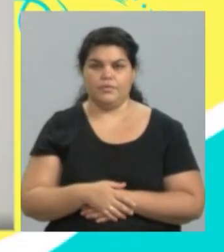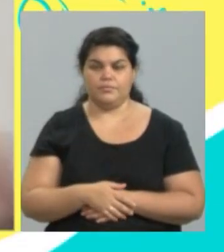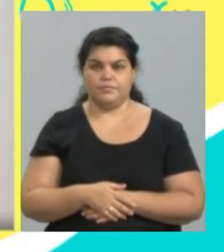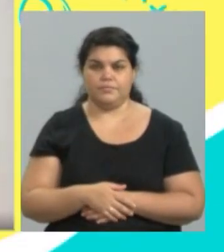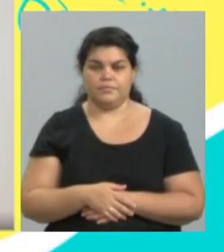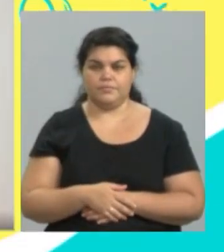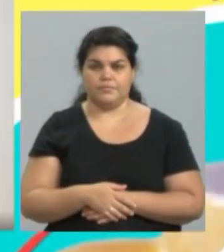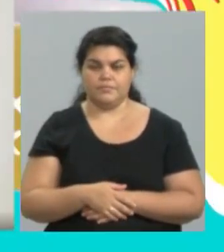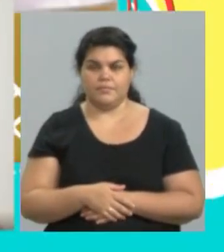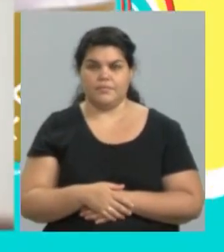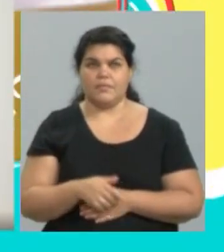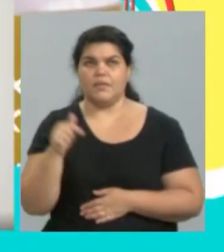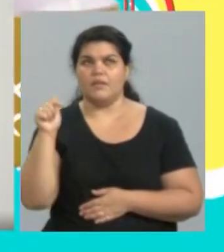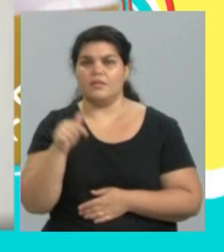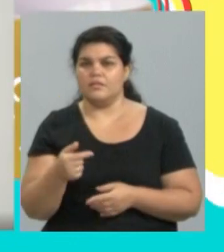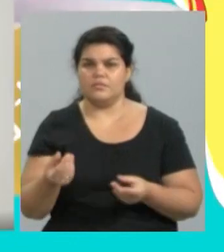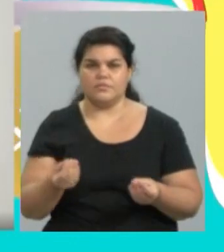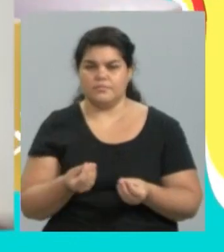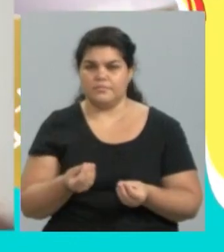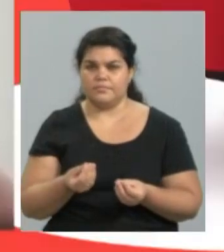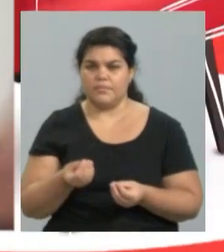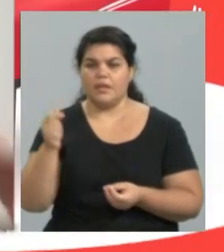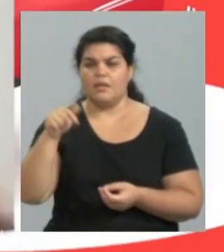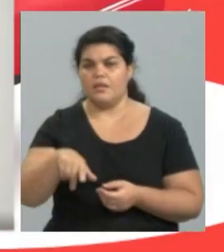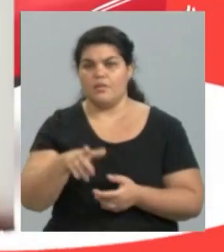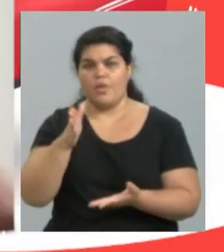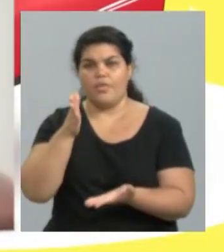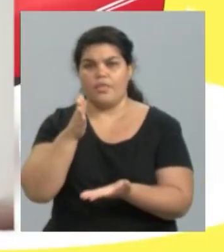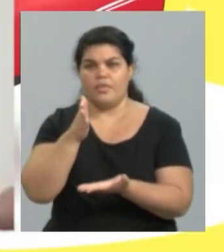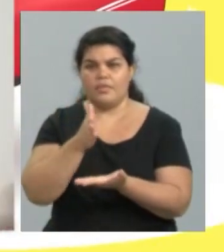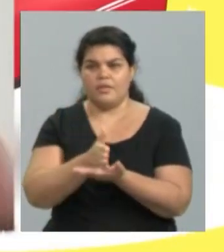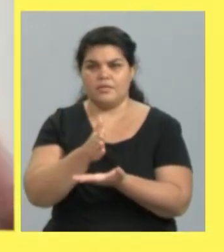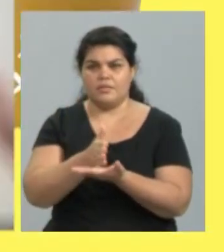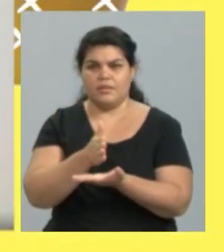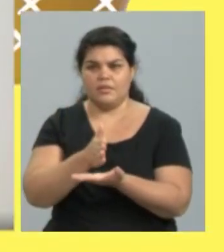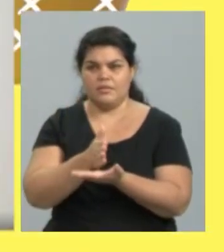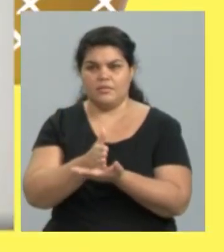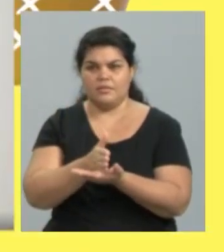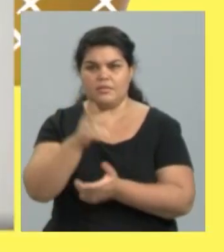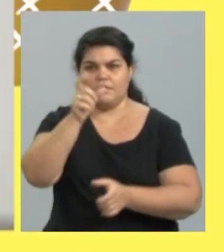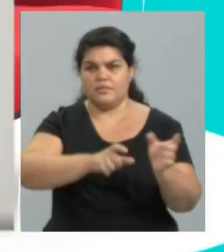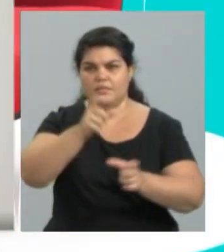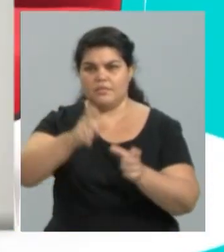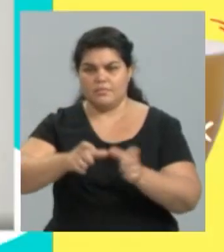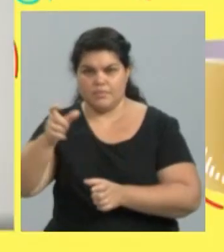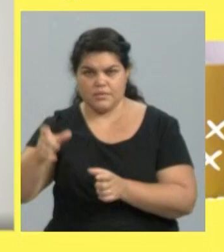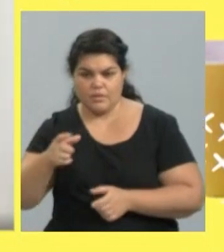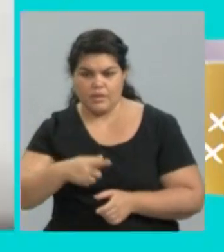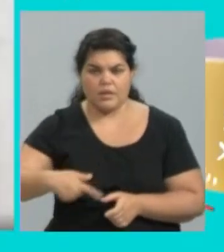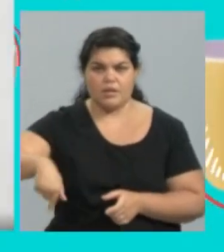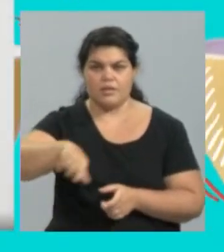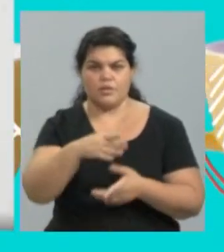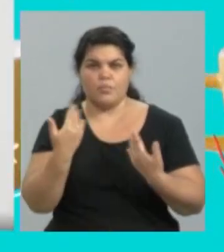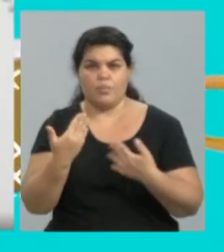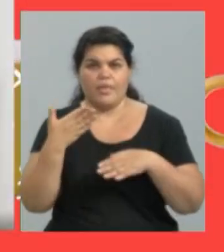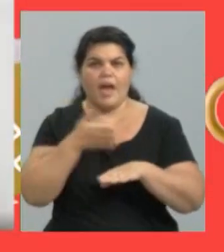tiene que ver con esto del derecho a la accesibilidad de las personas, ¿no? para poder acceder a